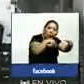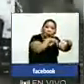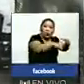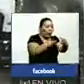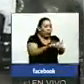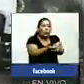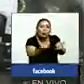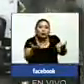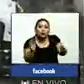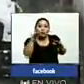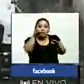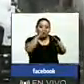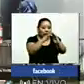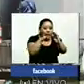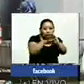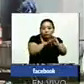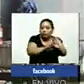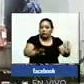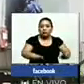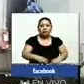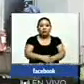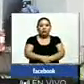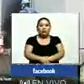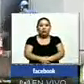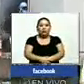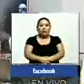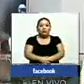de recipiente dentro de su casa.